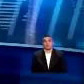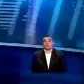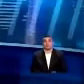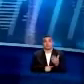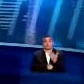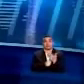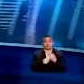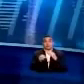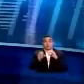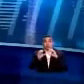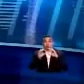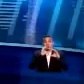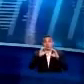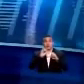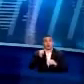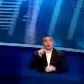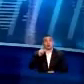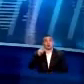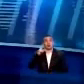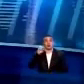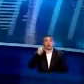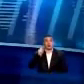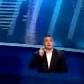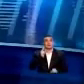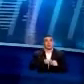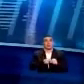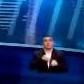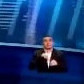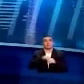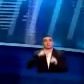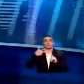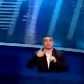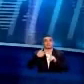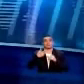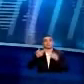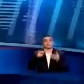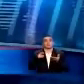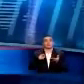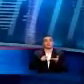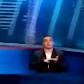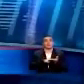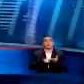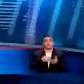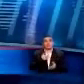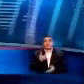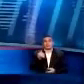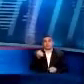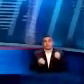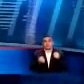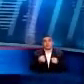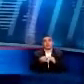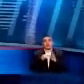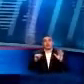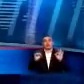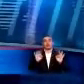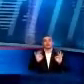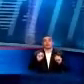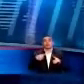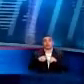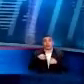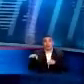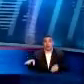Y el ministro de Telecomunicaciones, Andrés Michelena, participó en la tercera brigada de activación de licencias de conducir digitales. Durante